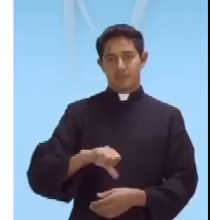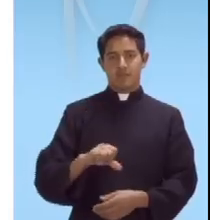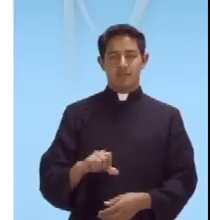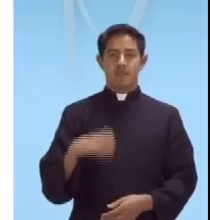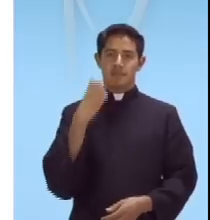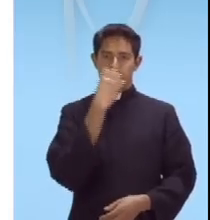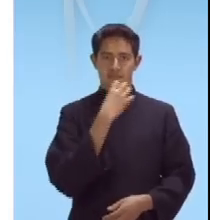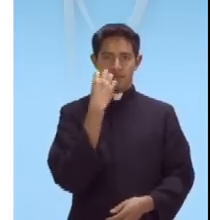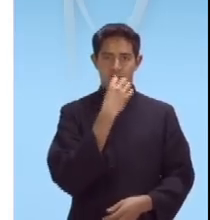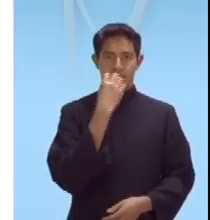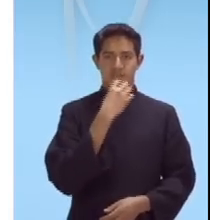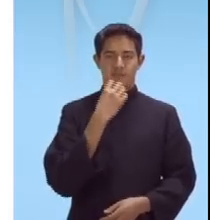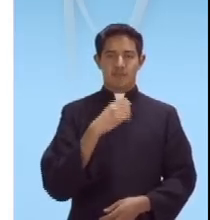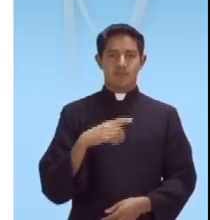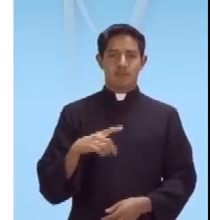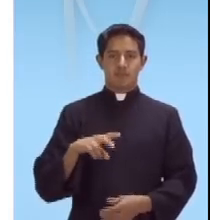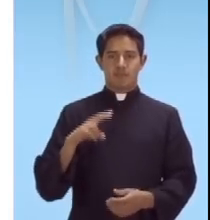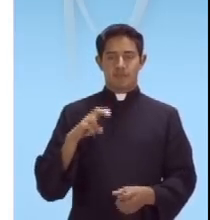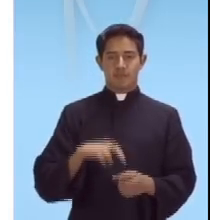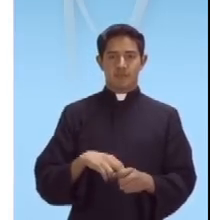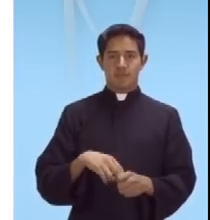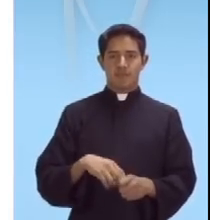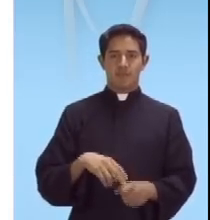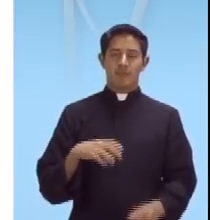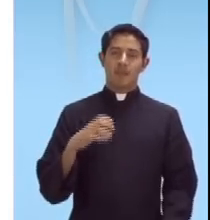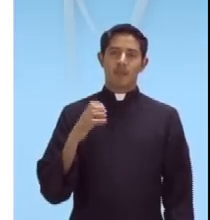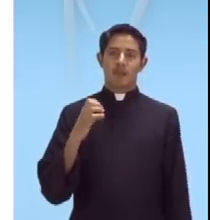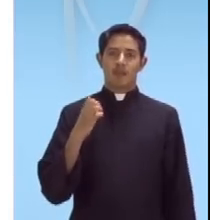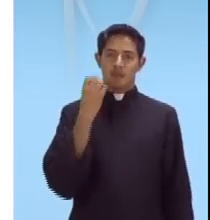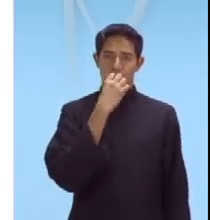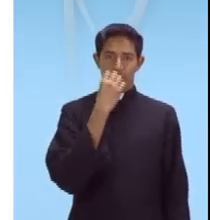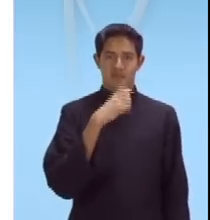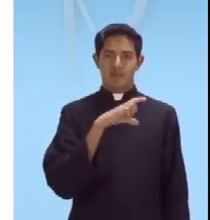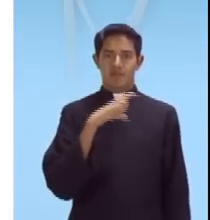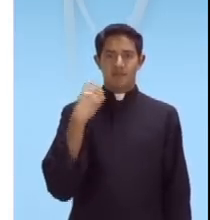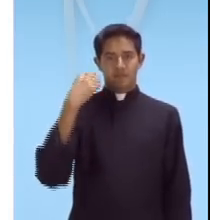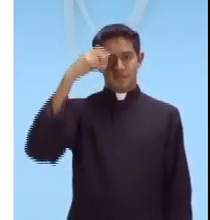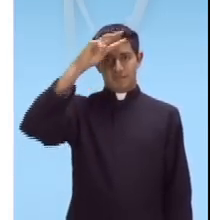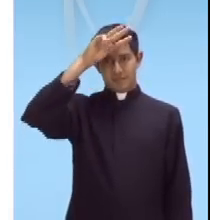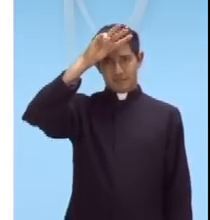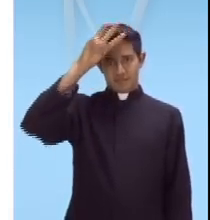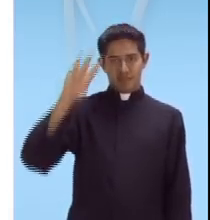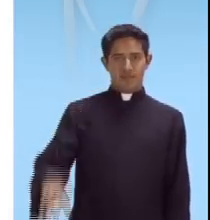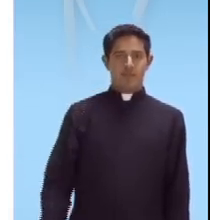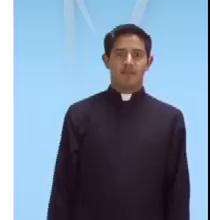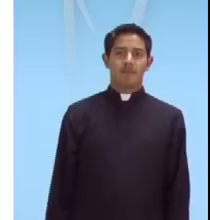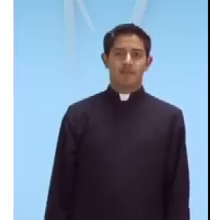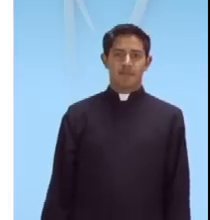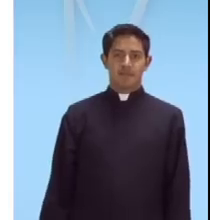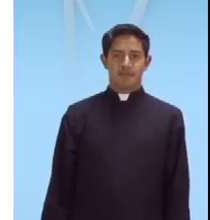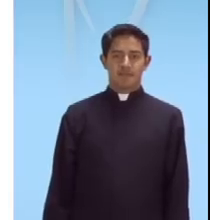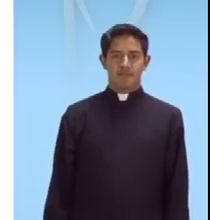actualmente estudio en el cuarto año de Teología, mi último año de formación aquí en el Seminario de Monterrey.